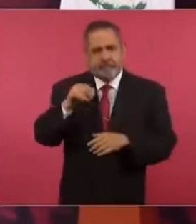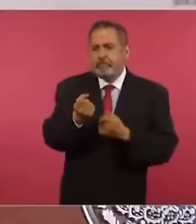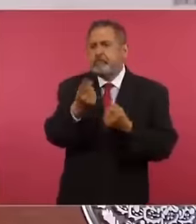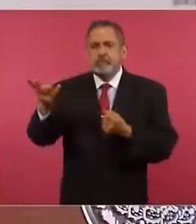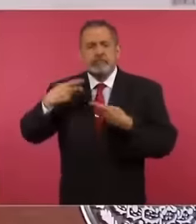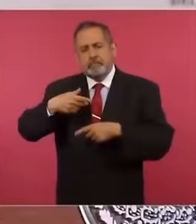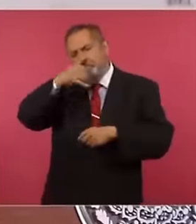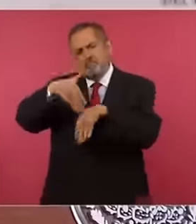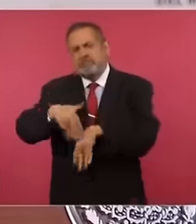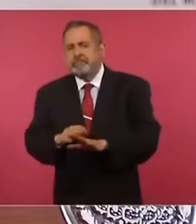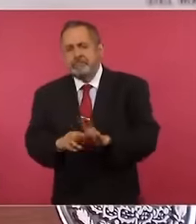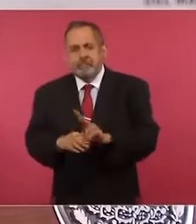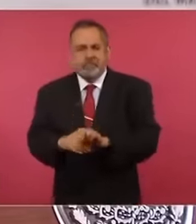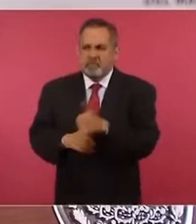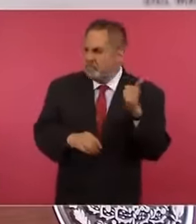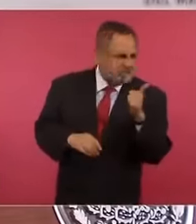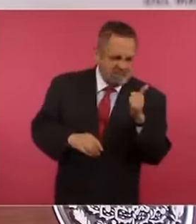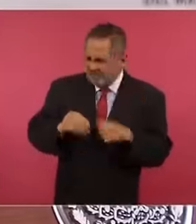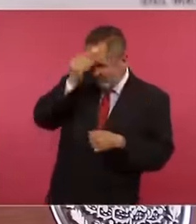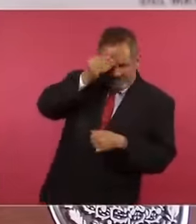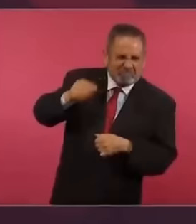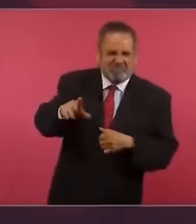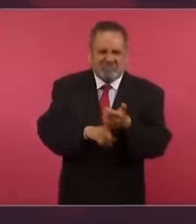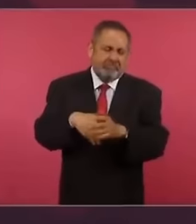no vienen a luchar por causas justas.